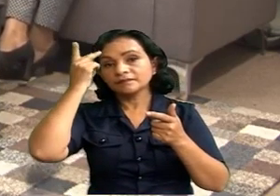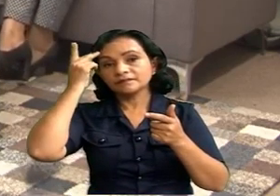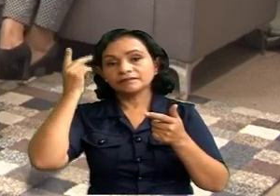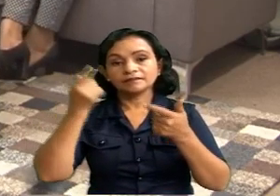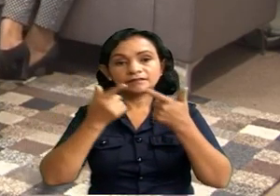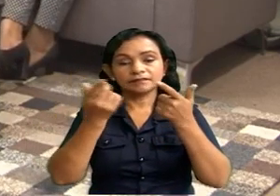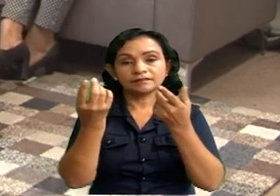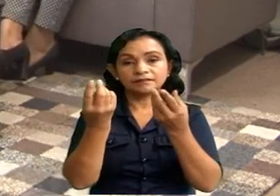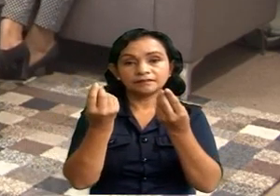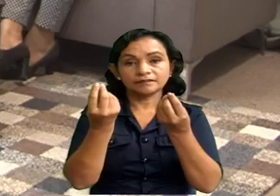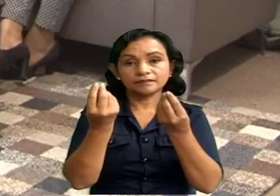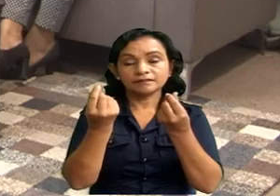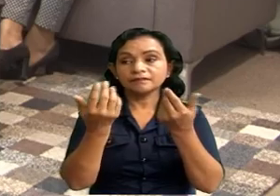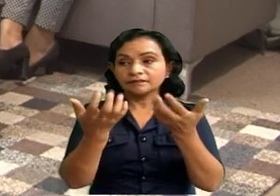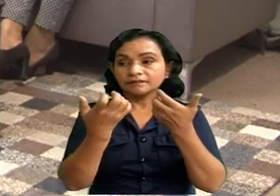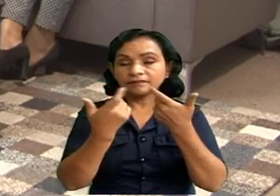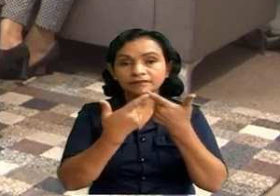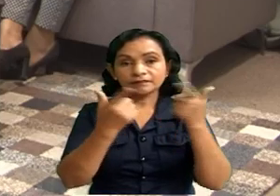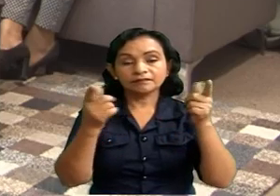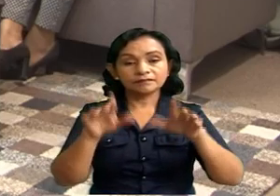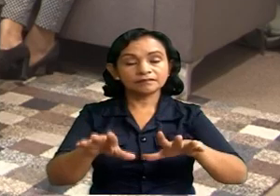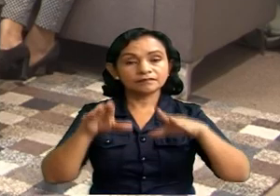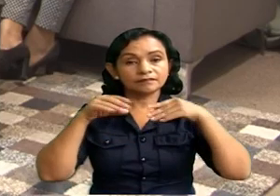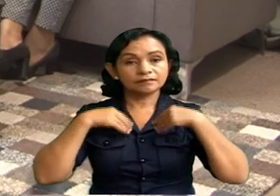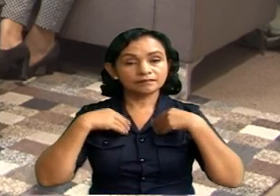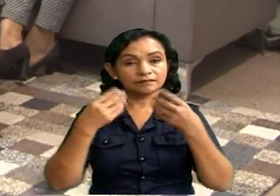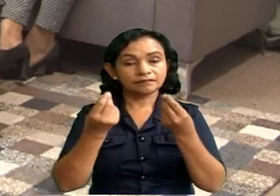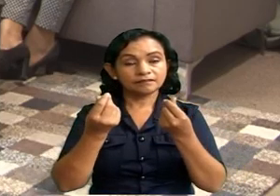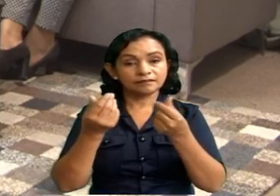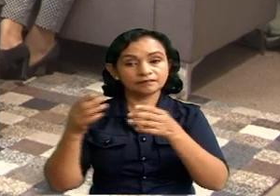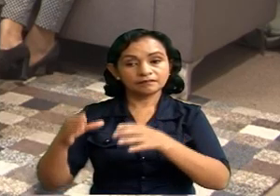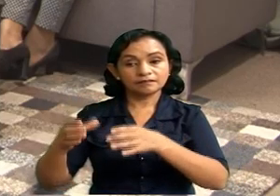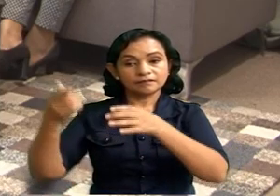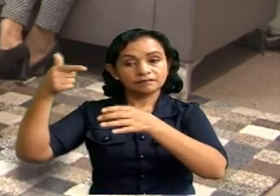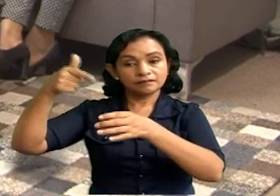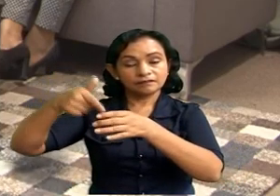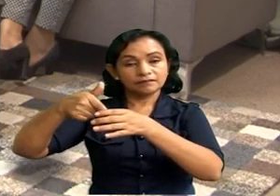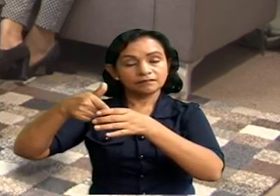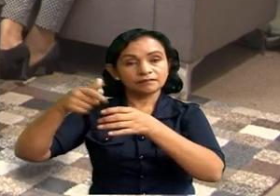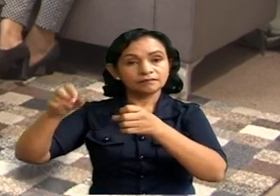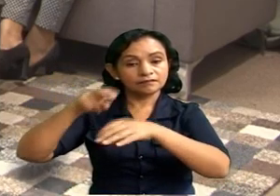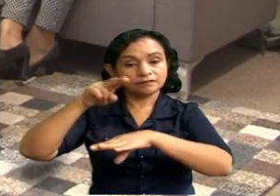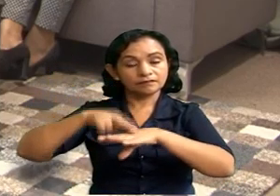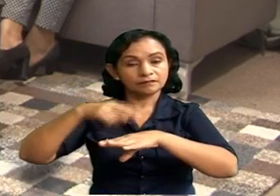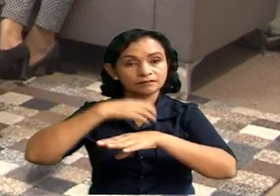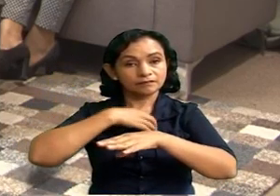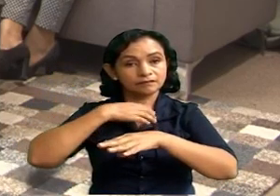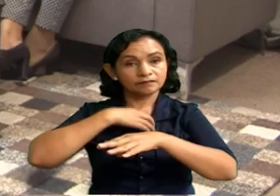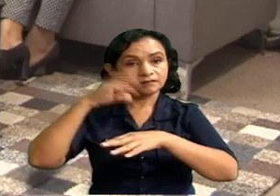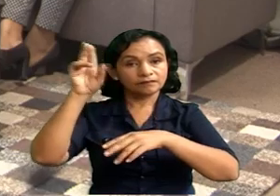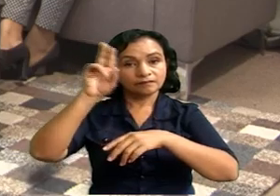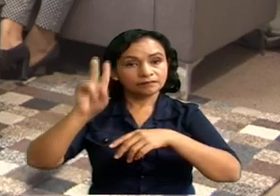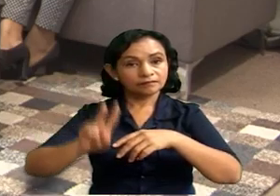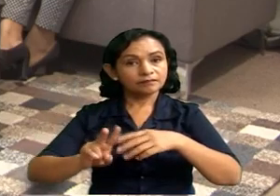independencia económica. Al asumir los recursos petroleros, nacionalizarlos, porque los